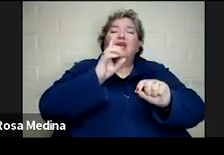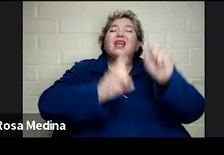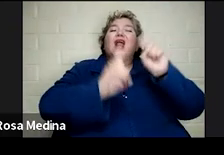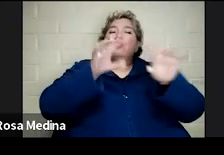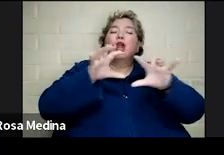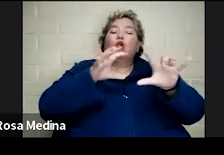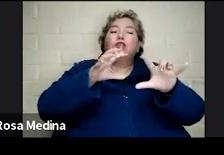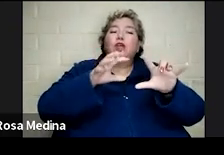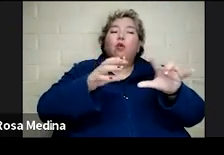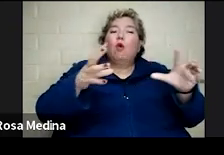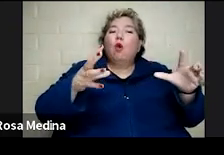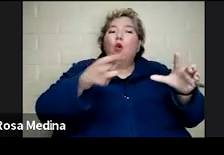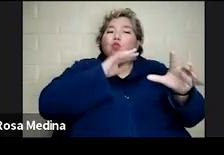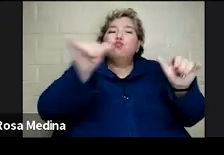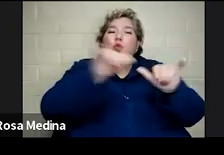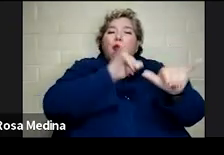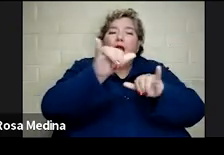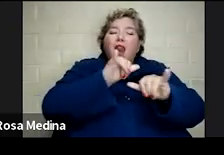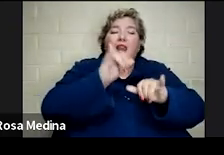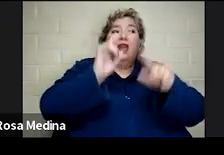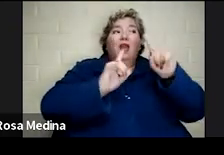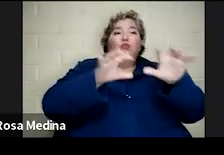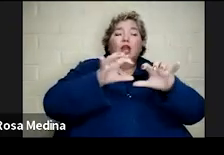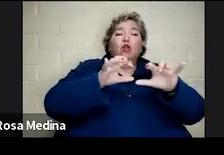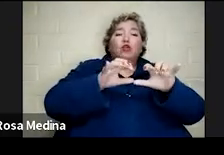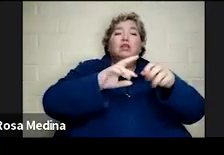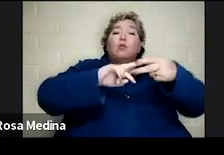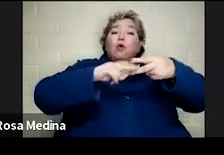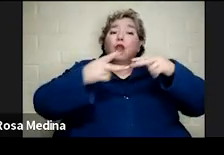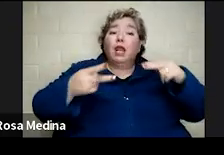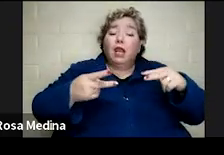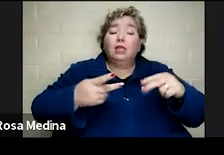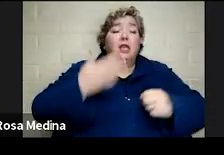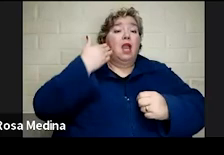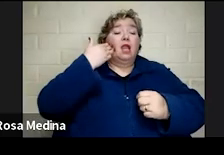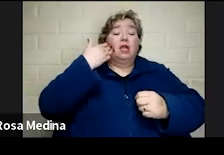ejemplo tienen una parte genética importante, la mayoría son